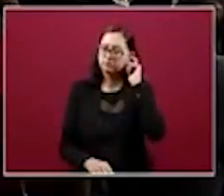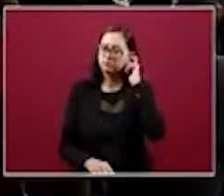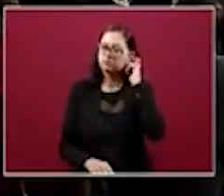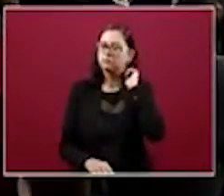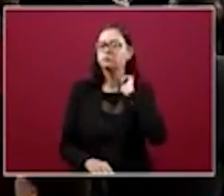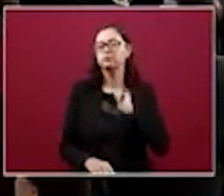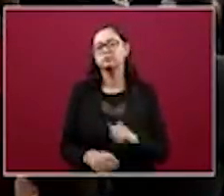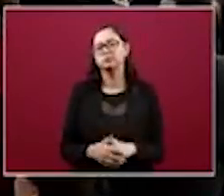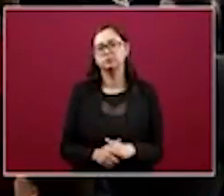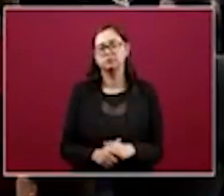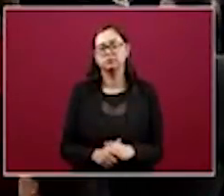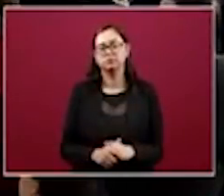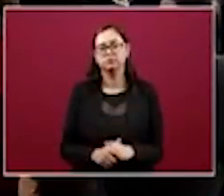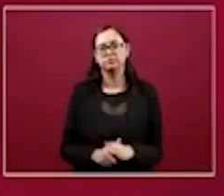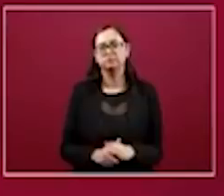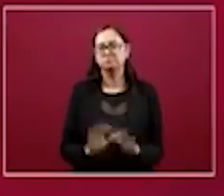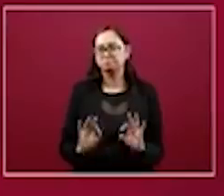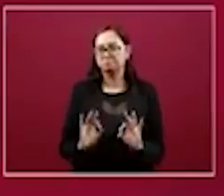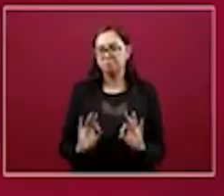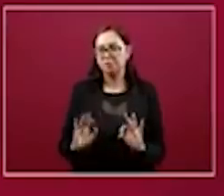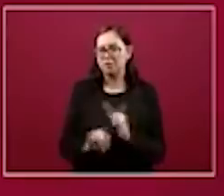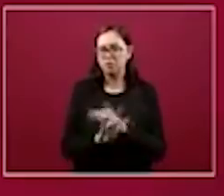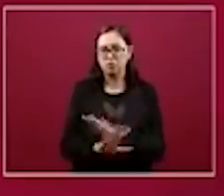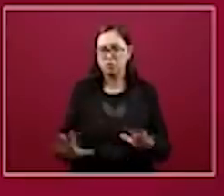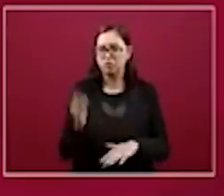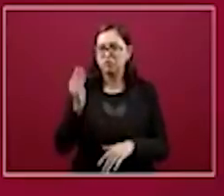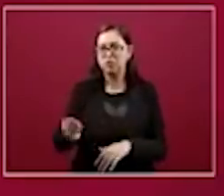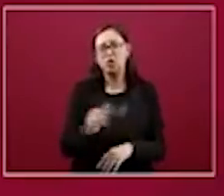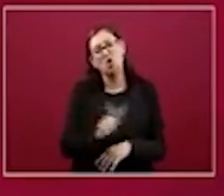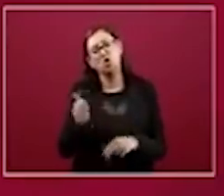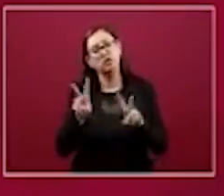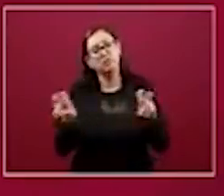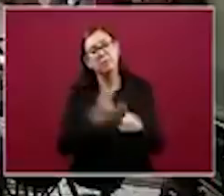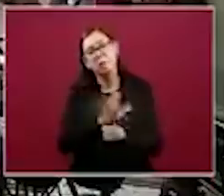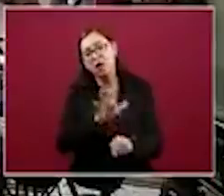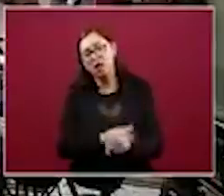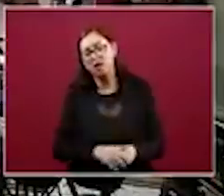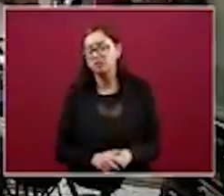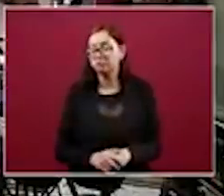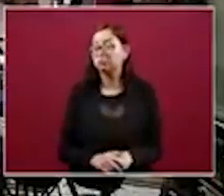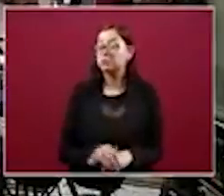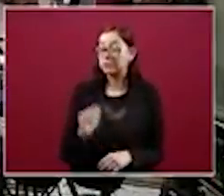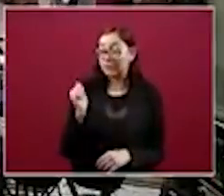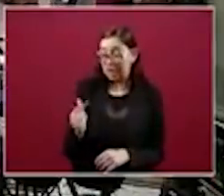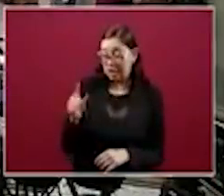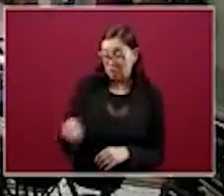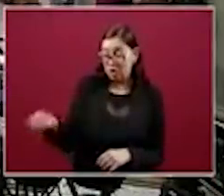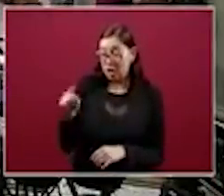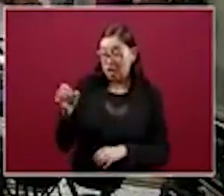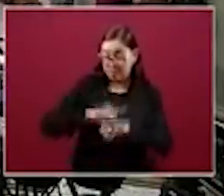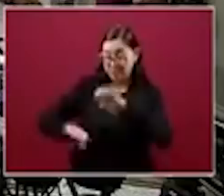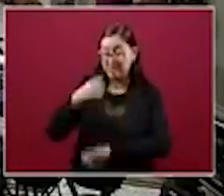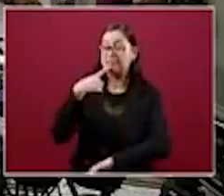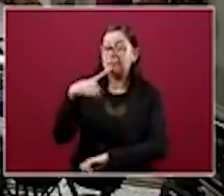Qué bien que ya entregaron esa información. ¿Y qué otra cosa comentabas? Solo quería saber si hay denuncias específicas contra estas